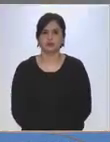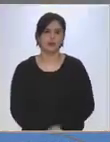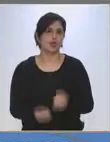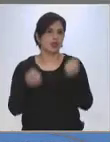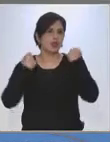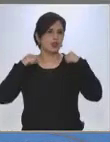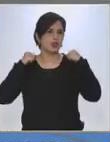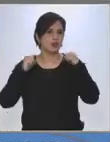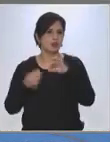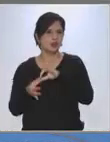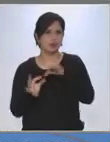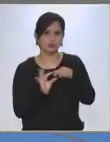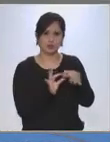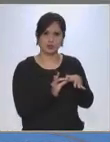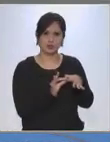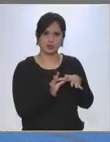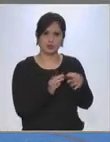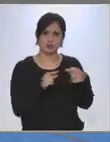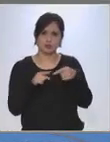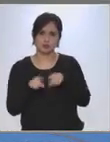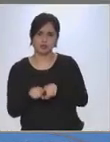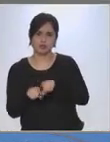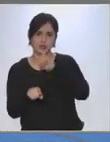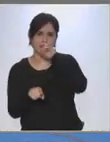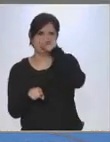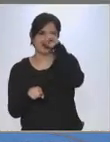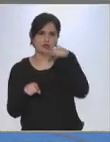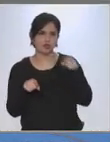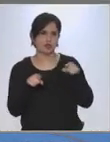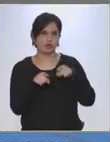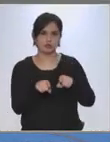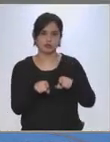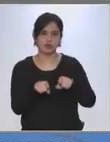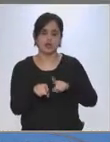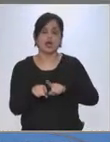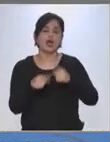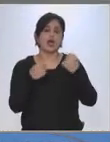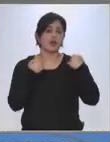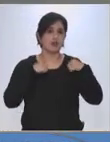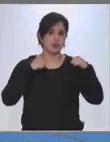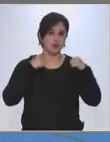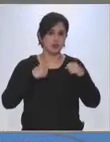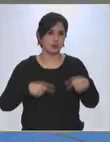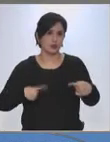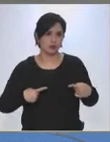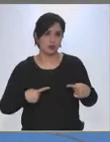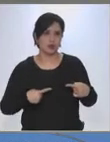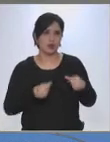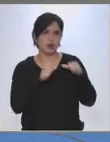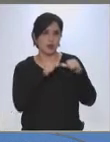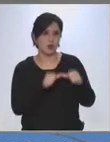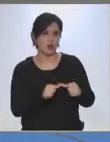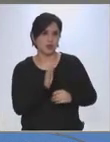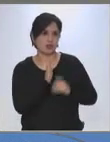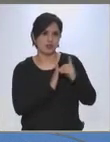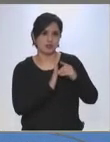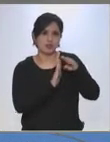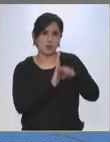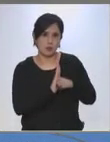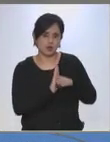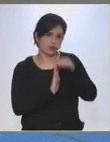deporte paralímpico a la par del deporte convencional si bien el deporte paralímpico tiene un desarrollo temporal menor a el deporte convencional